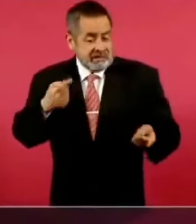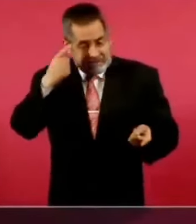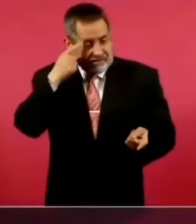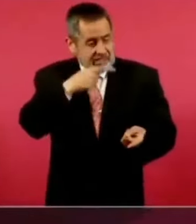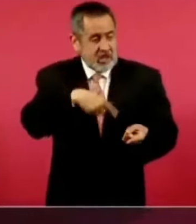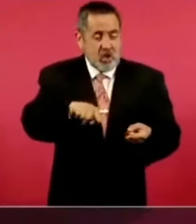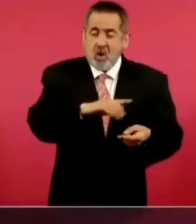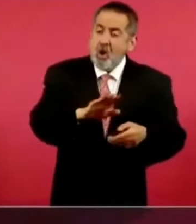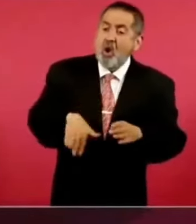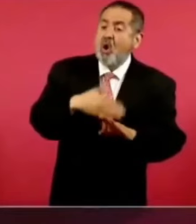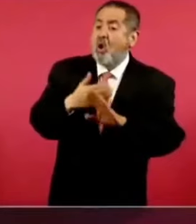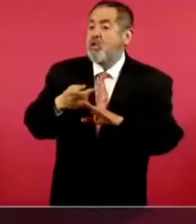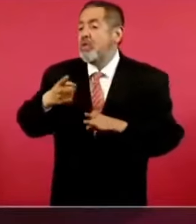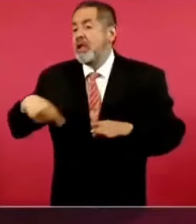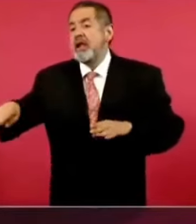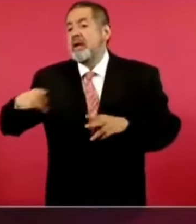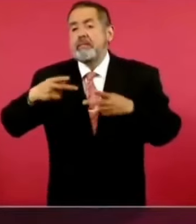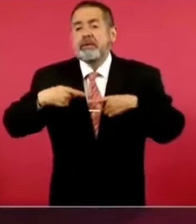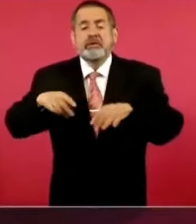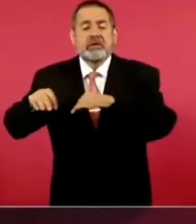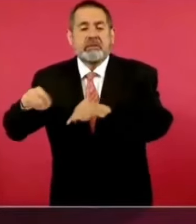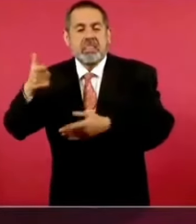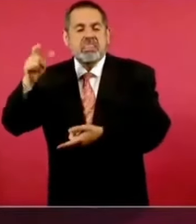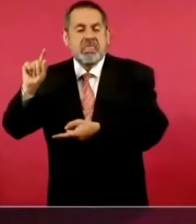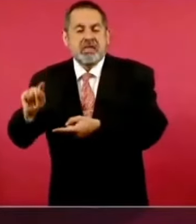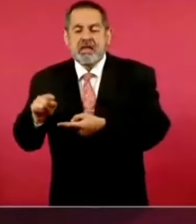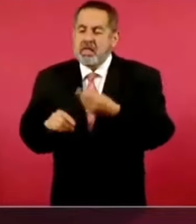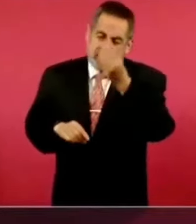de los intereses de los trabajadores?